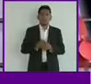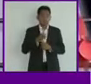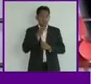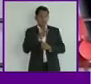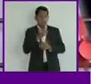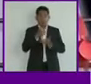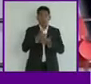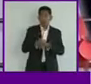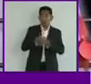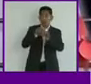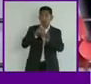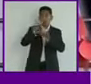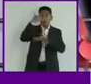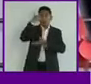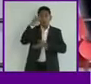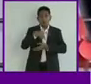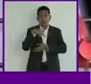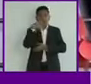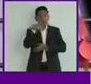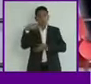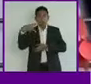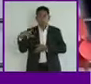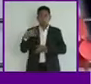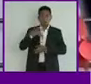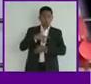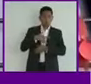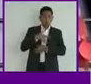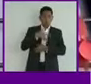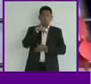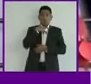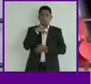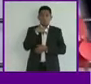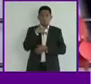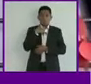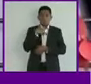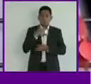pues a todo lo que sientes y son totalmente gratuitos. Y ya.